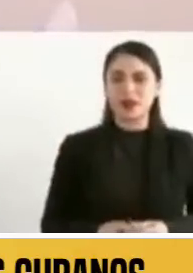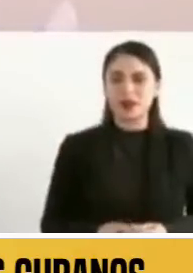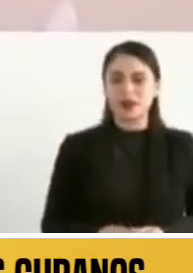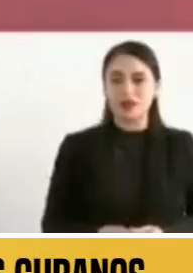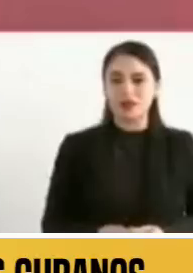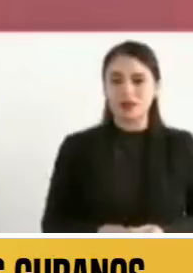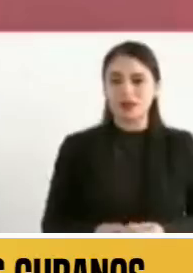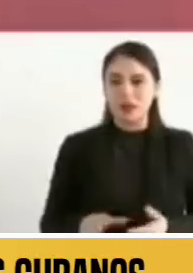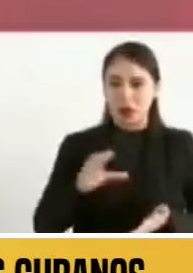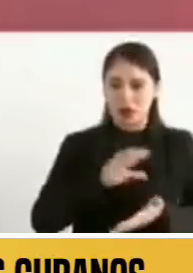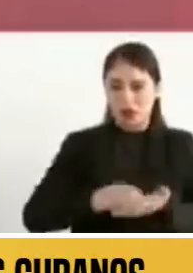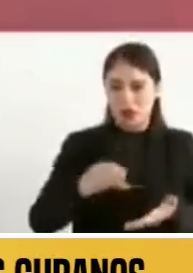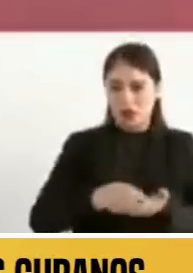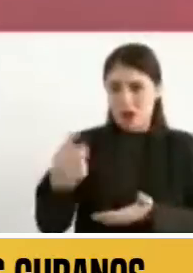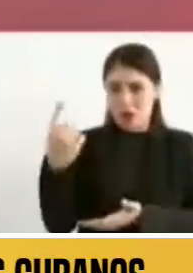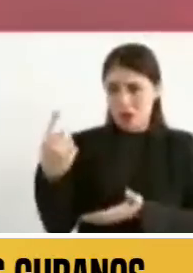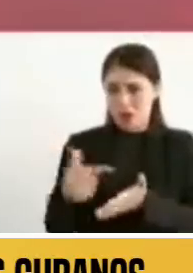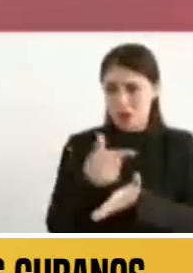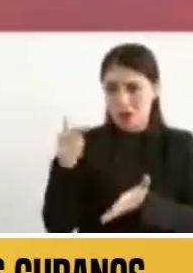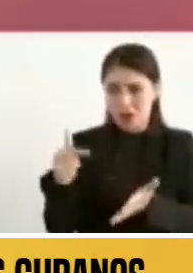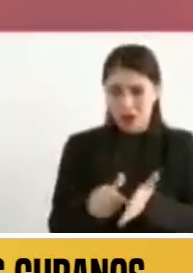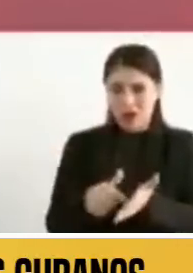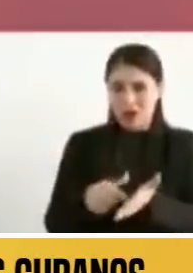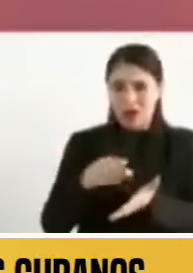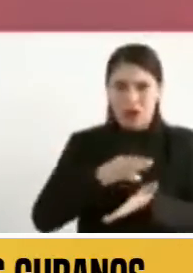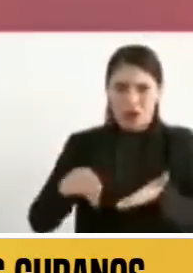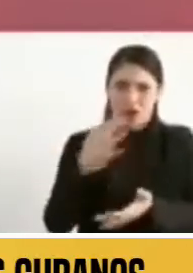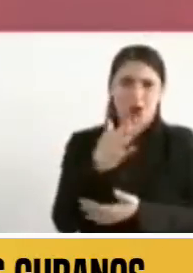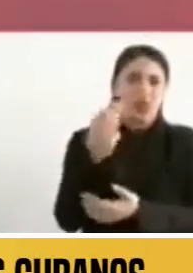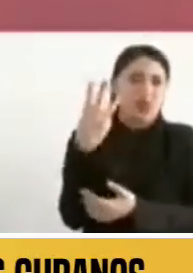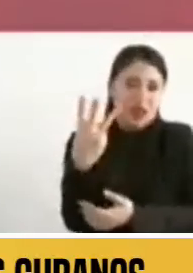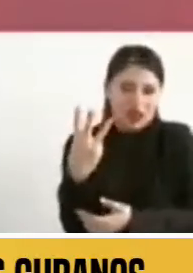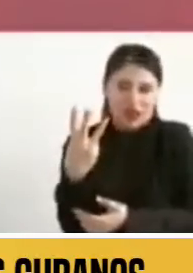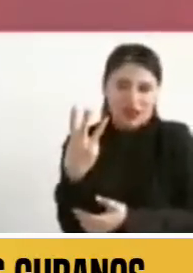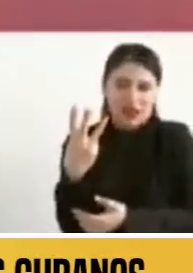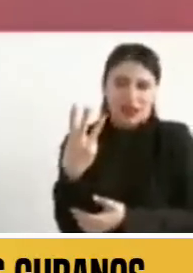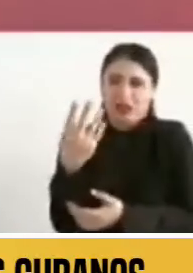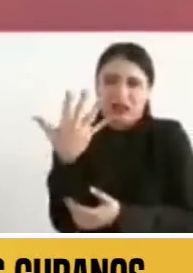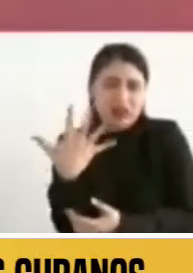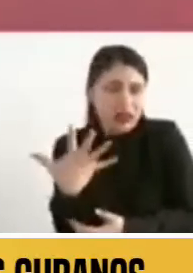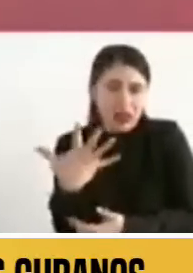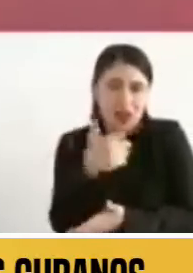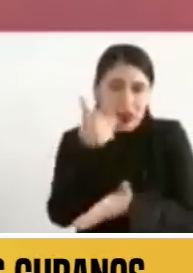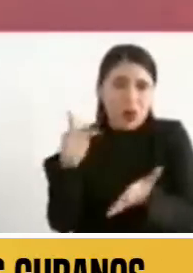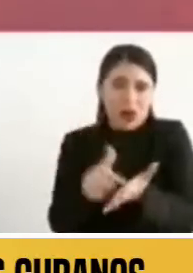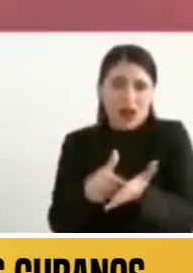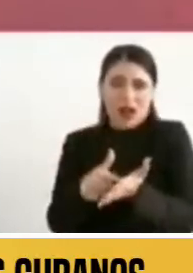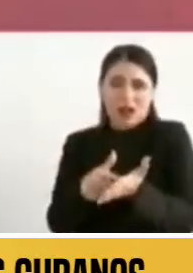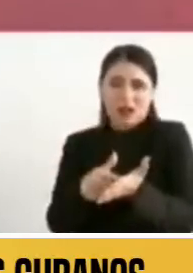para comprar una, sino para comprar unas 3 o unas 5.